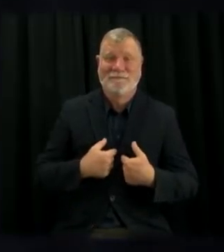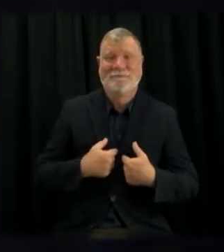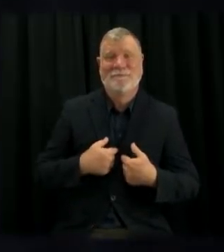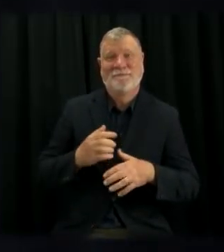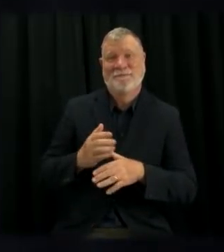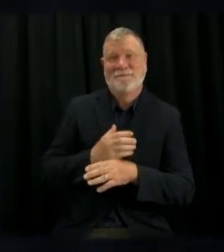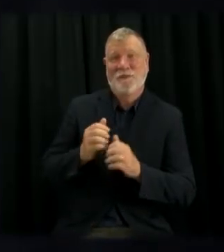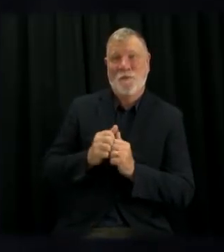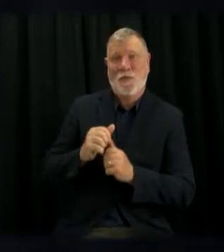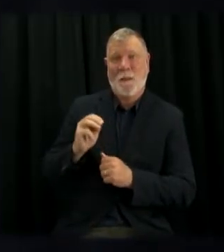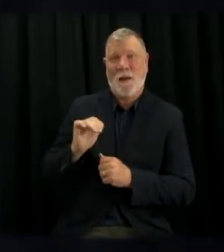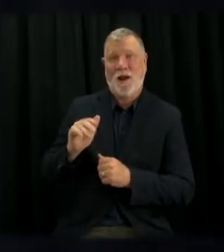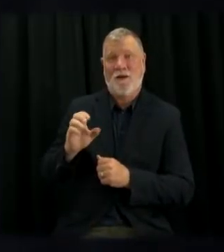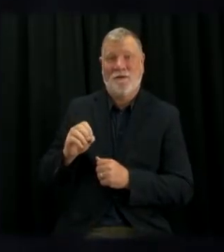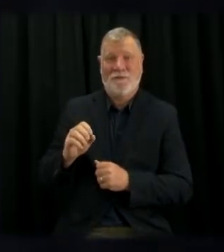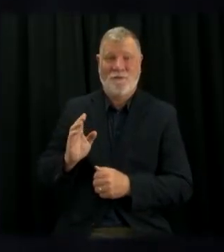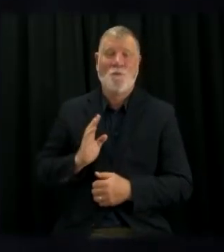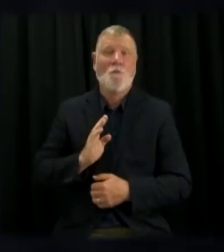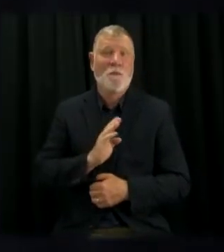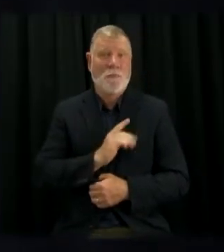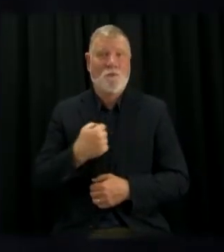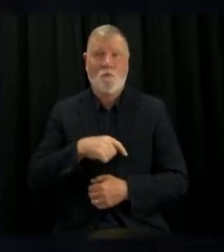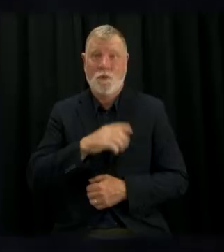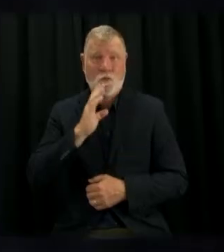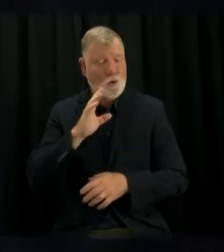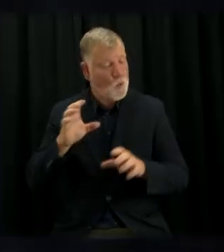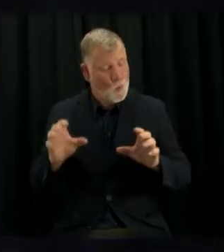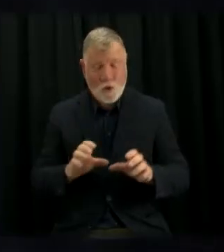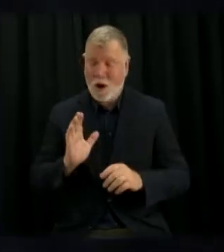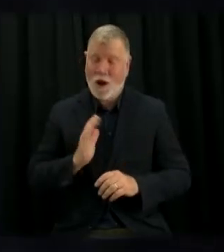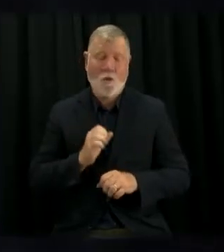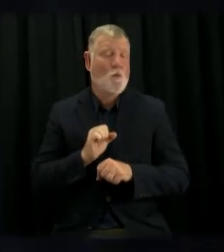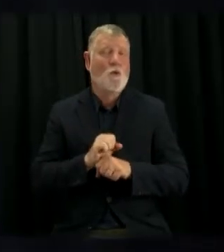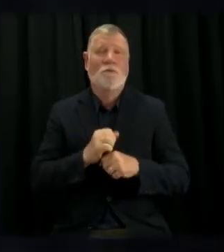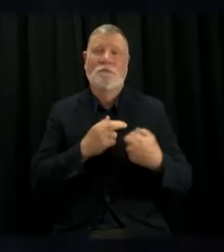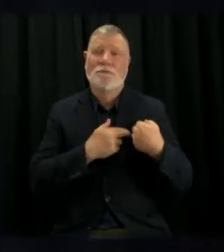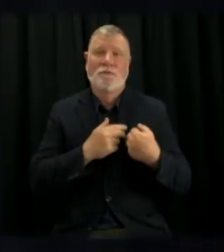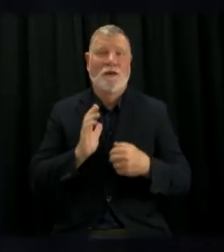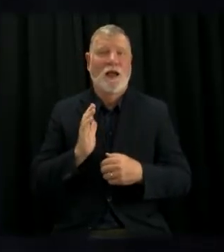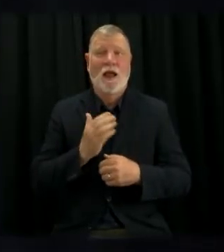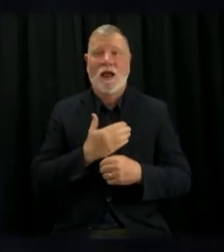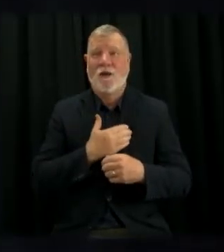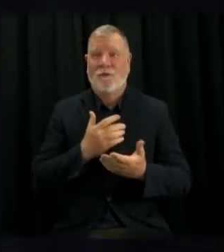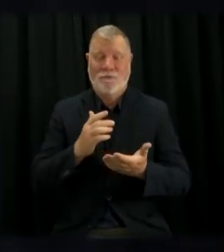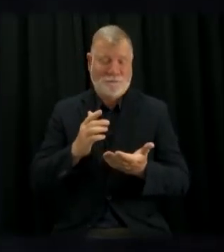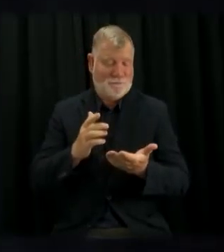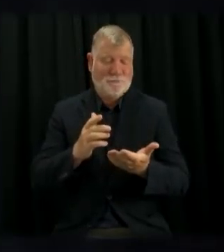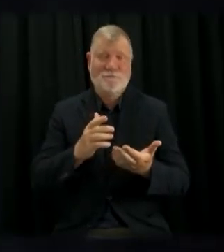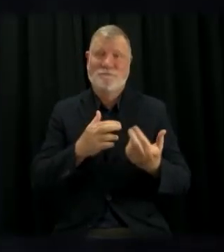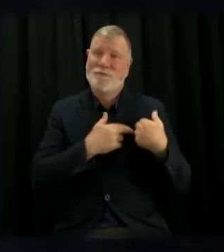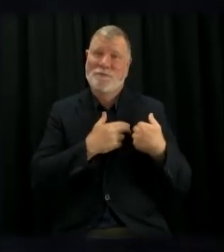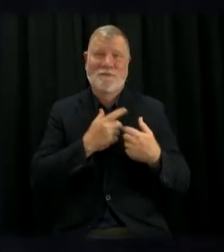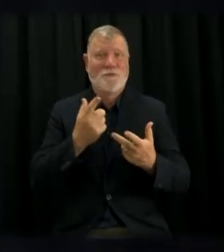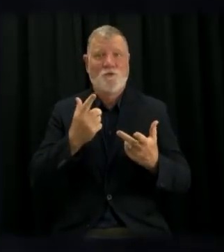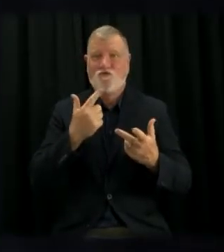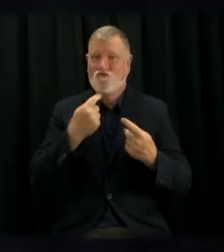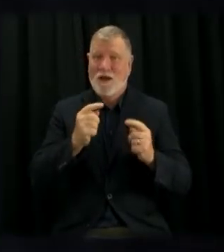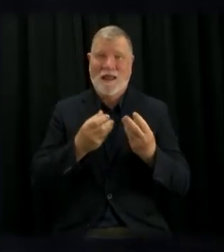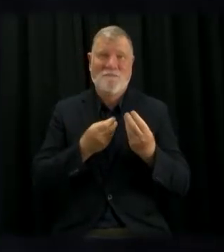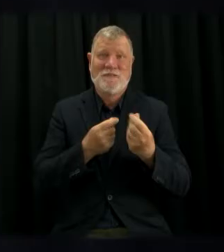Puedo compartir la respuesta, pero vamos a seguir nosotros con nuestro trabajo en nuestro mandato y lo